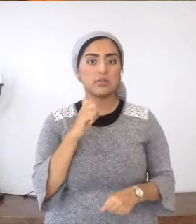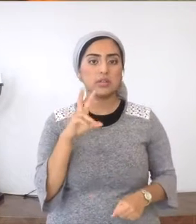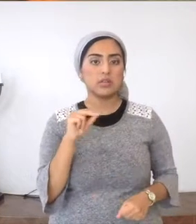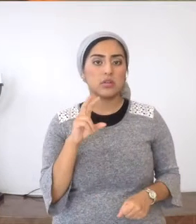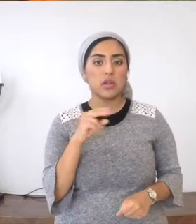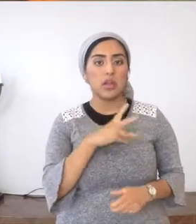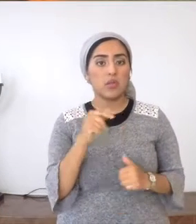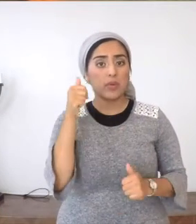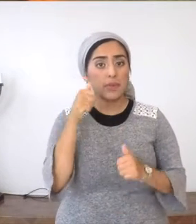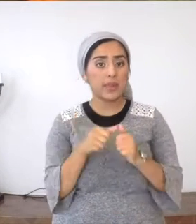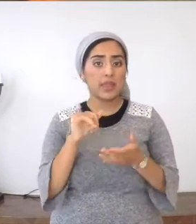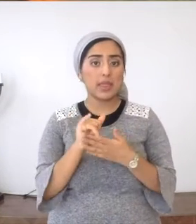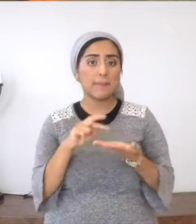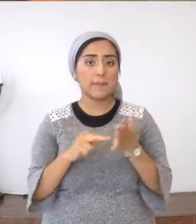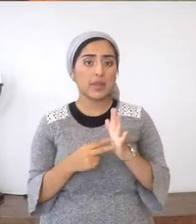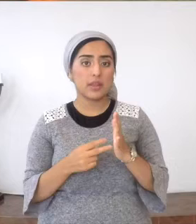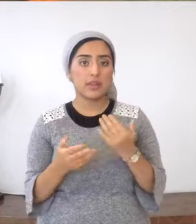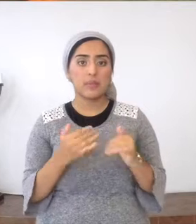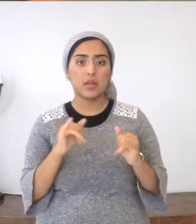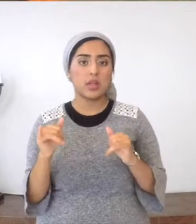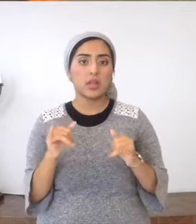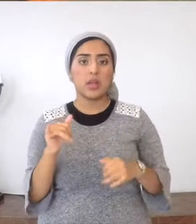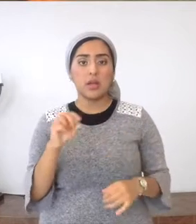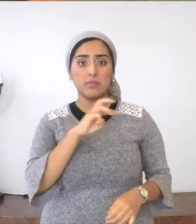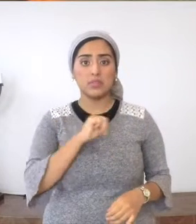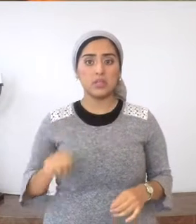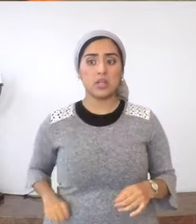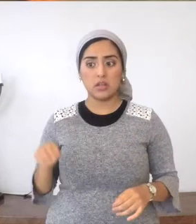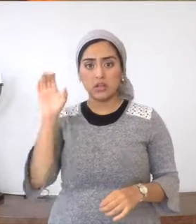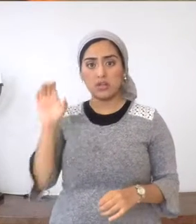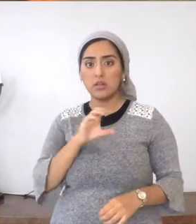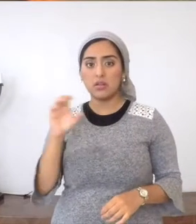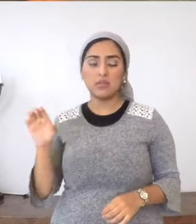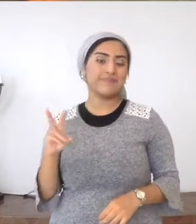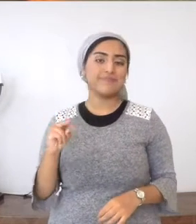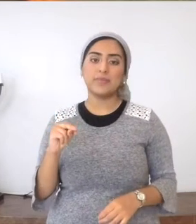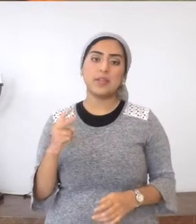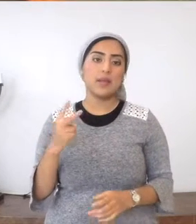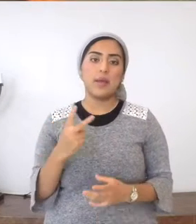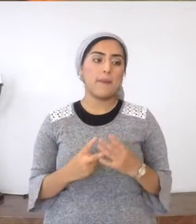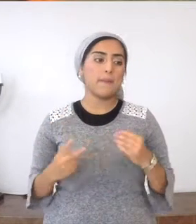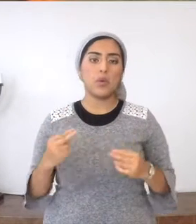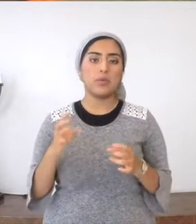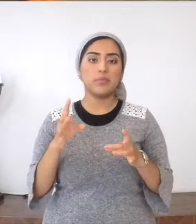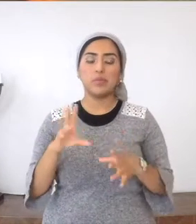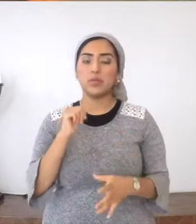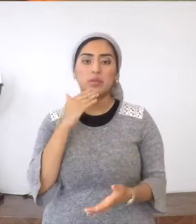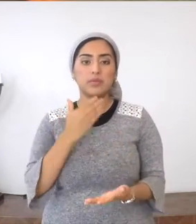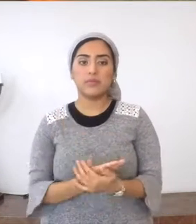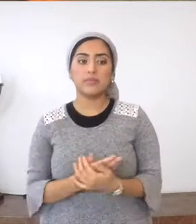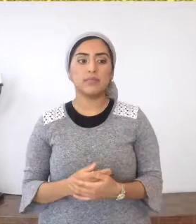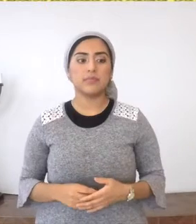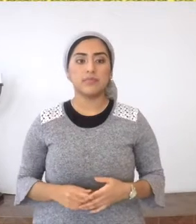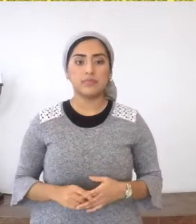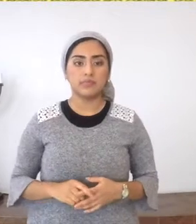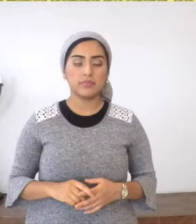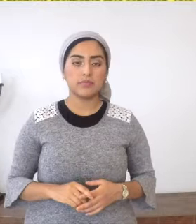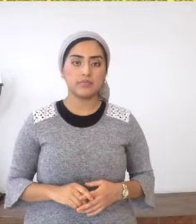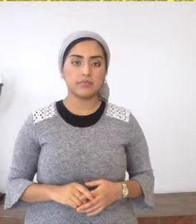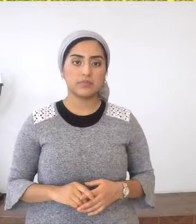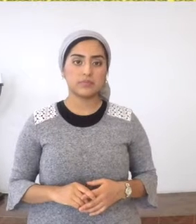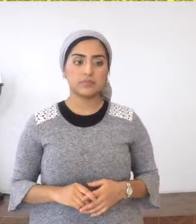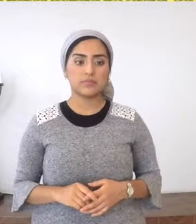Que no era totalmente roja Y recuerden que eso Representa el sacrificio De Mashiach Yashua Entonces doble abominación